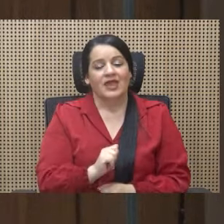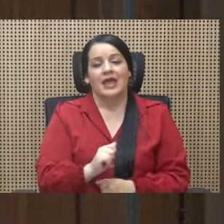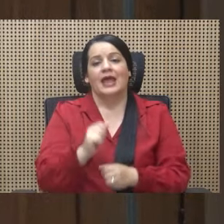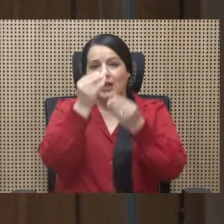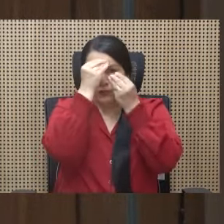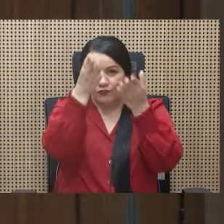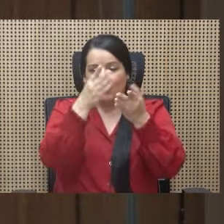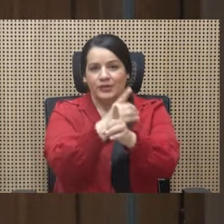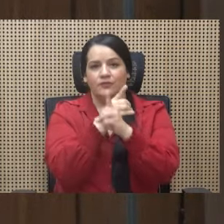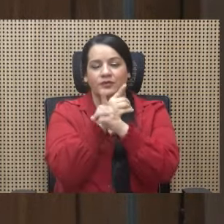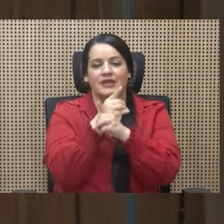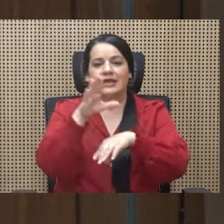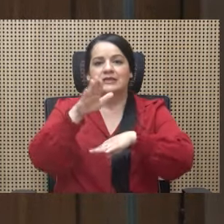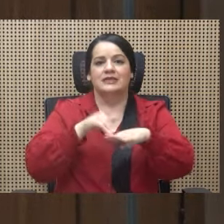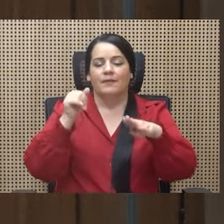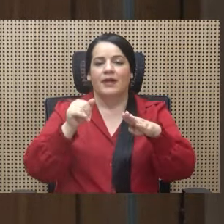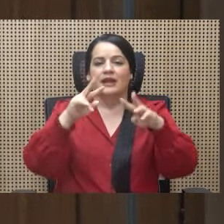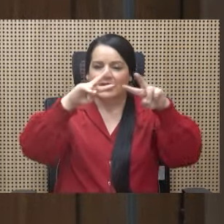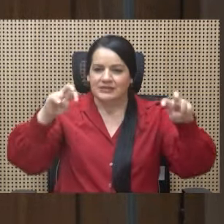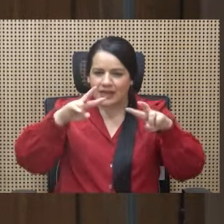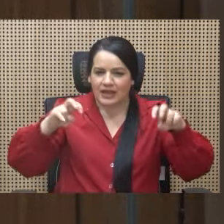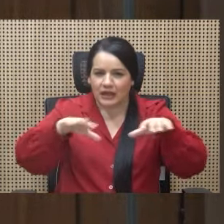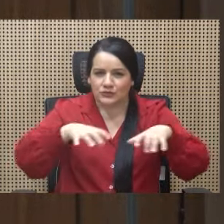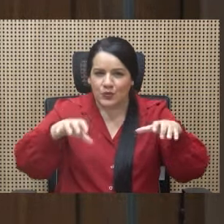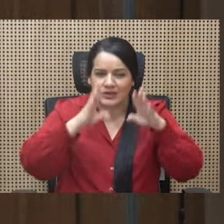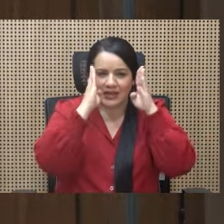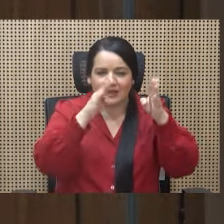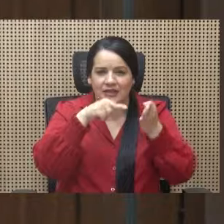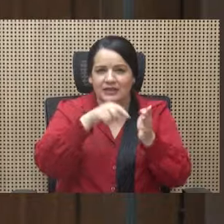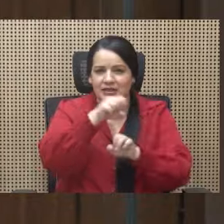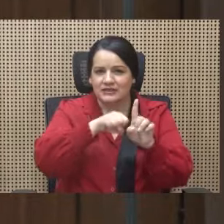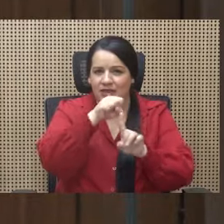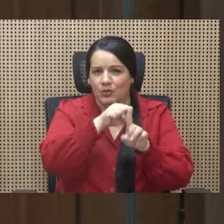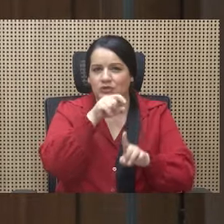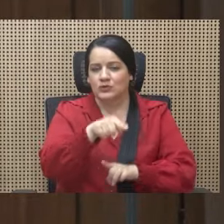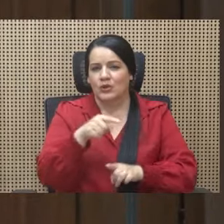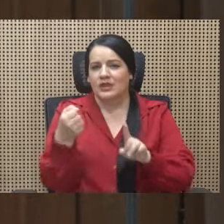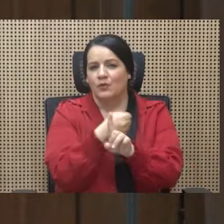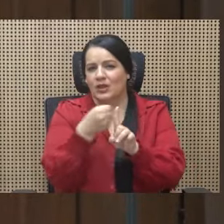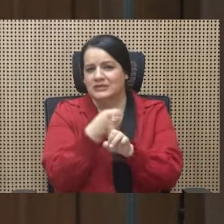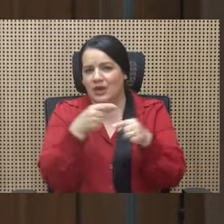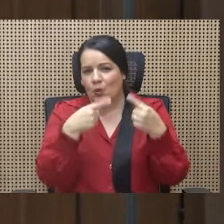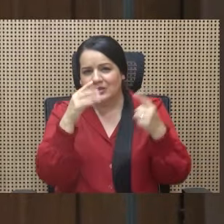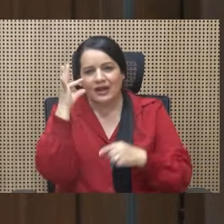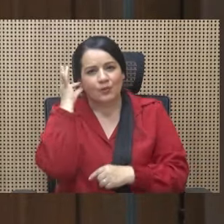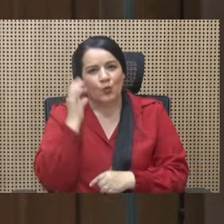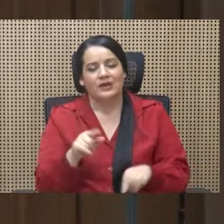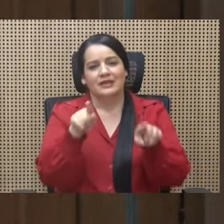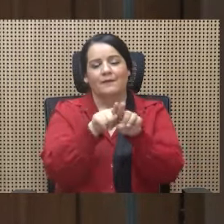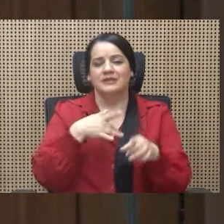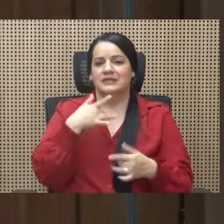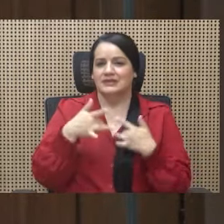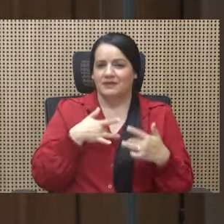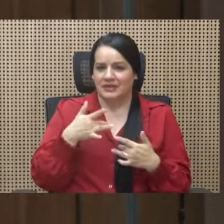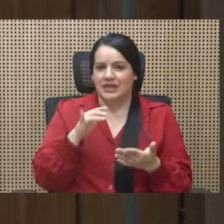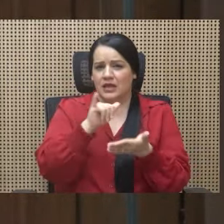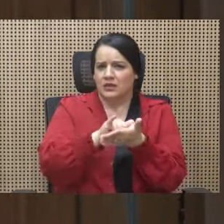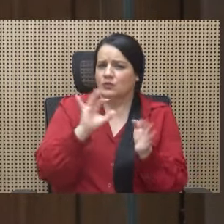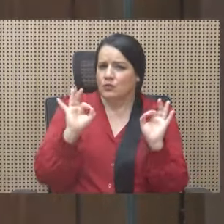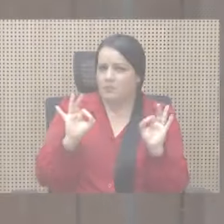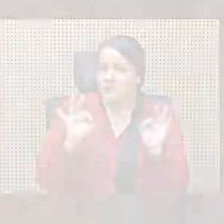unidad social cristiana preguntó qué se ha logrado para los diferentes problemas del país y en cuanto a femicidios si existen